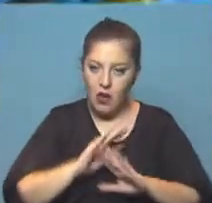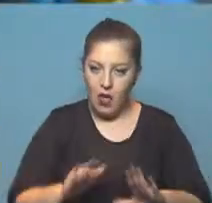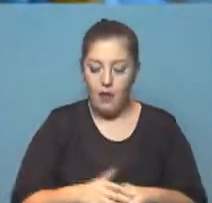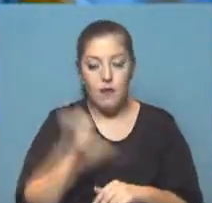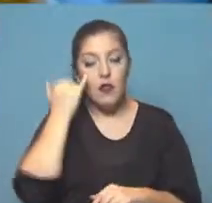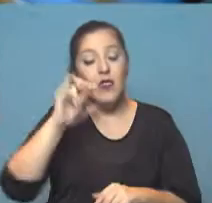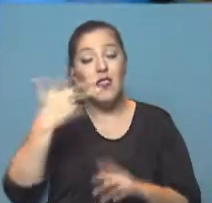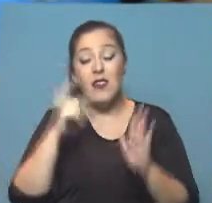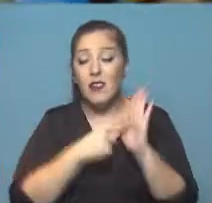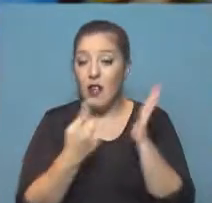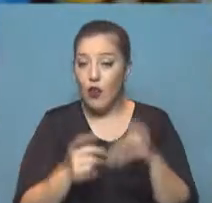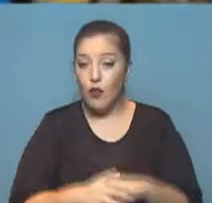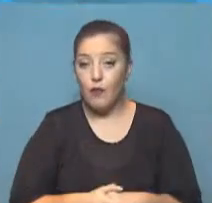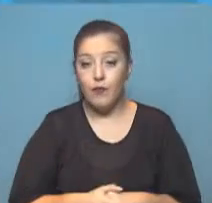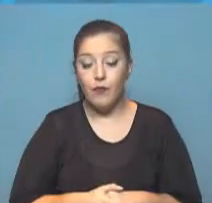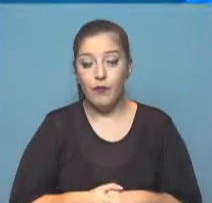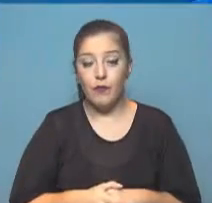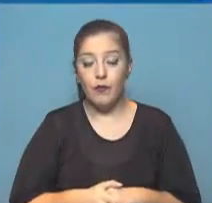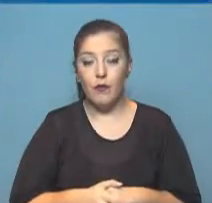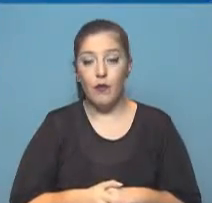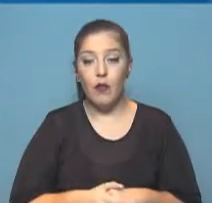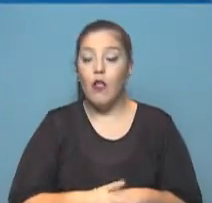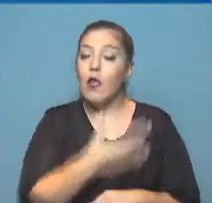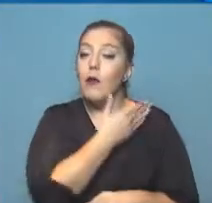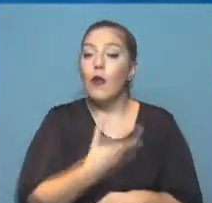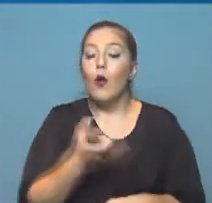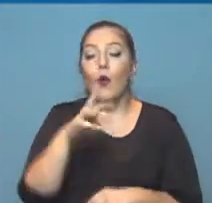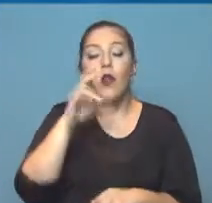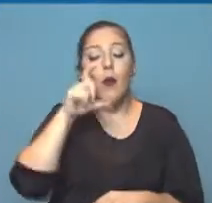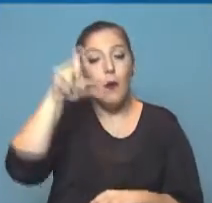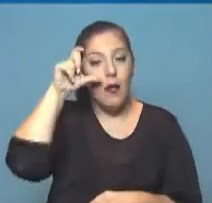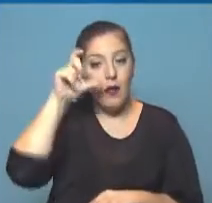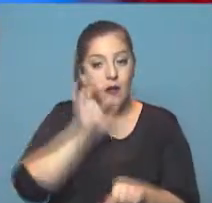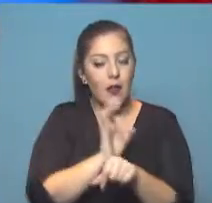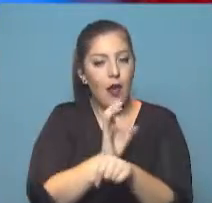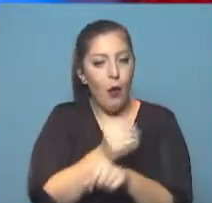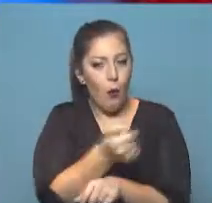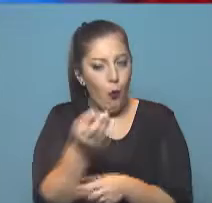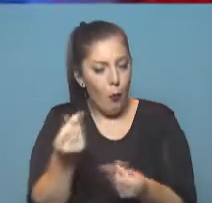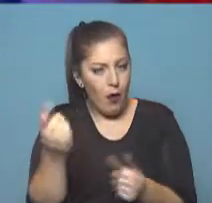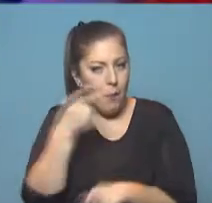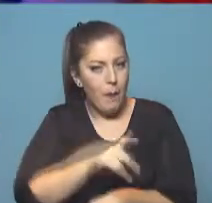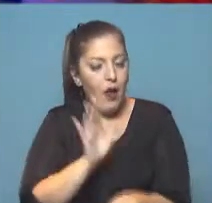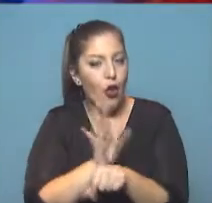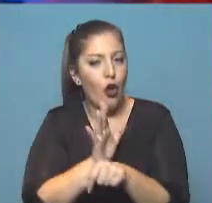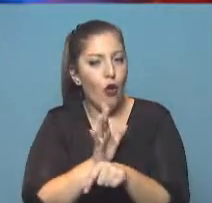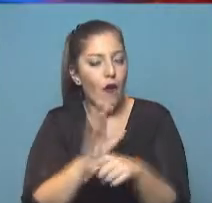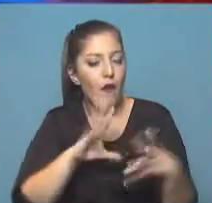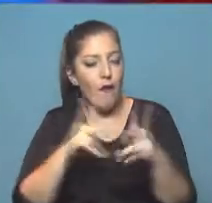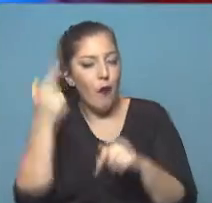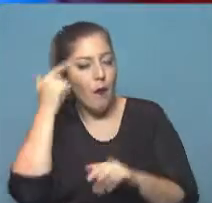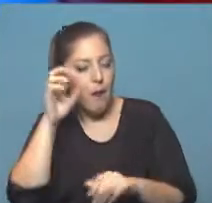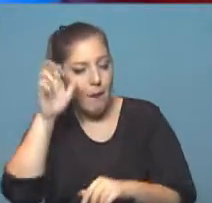lo tercero, la habilidad del presidente Uribe, que con escasos recursos, pero con una estrategia muy